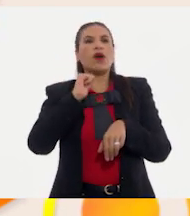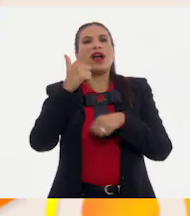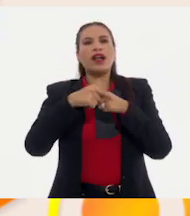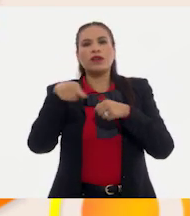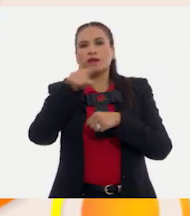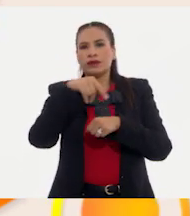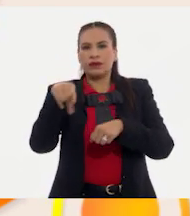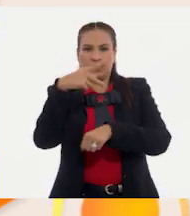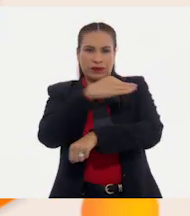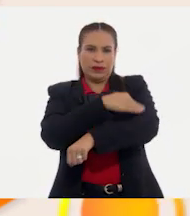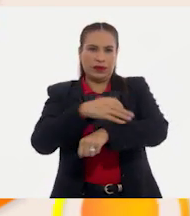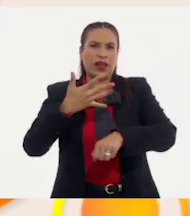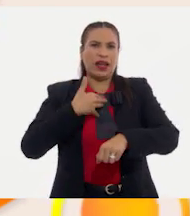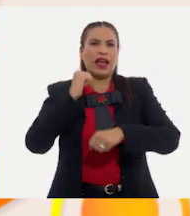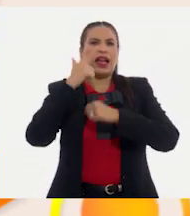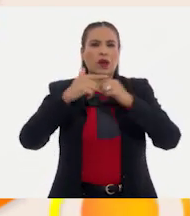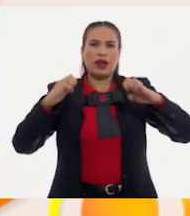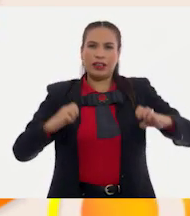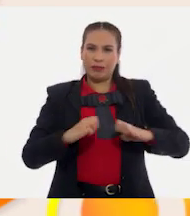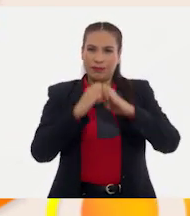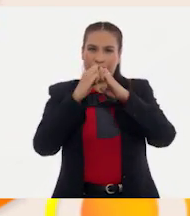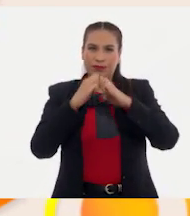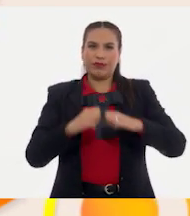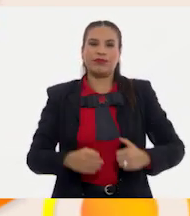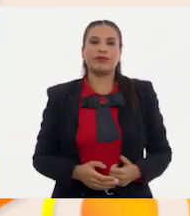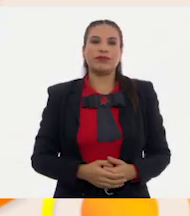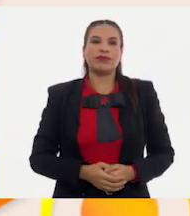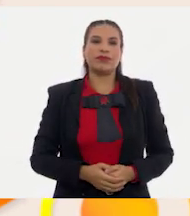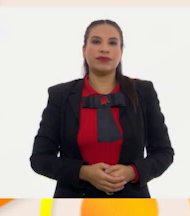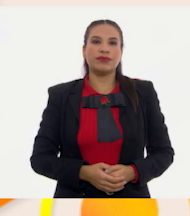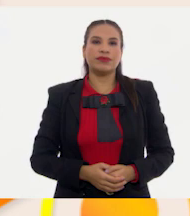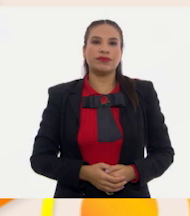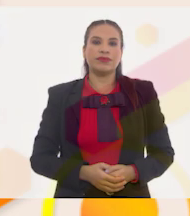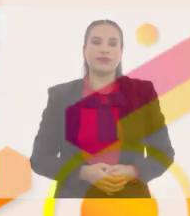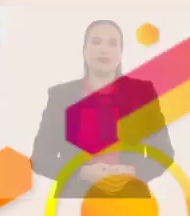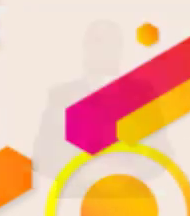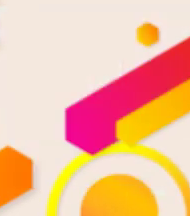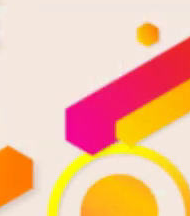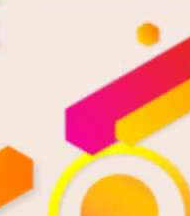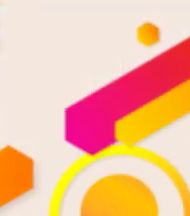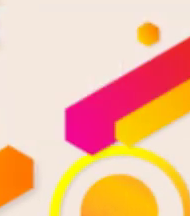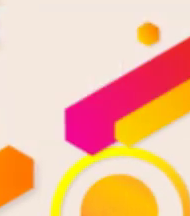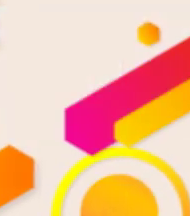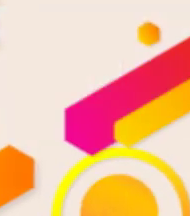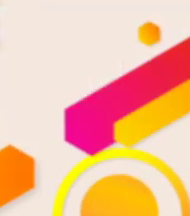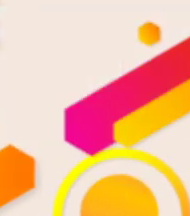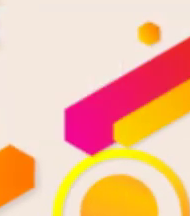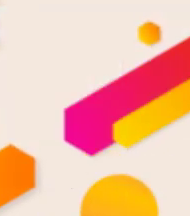alguien cerca de ti tenga una emergencia.